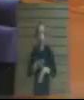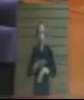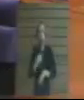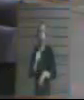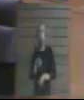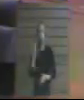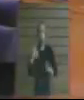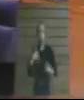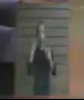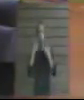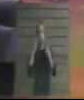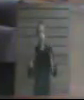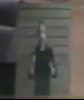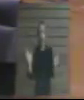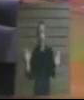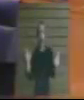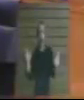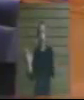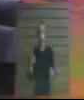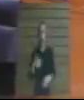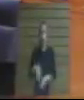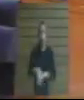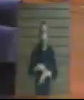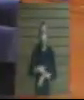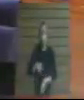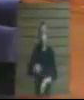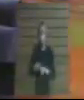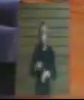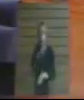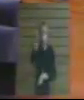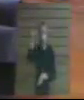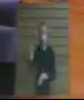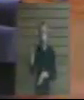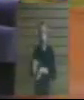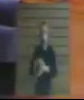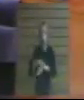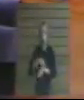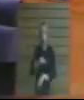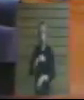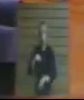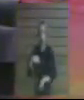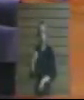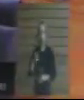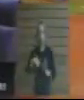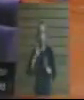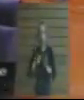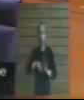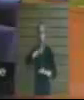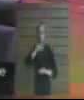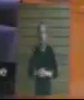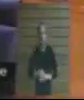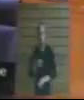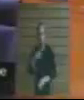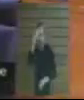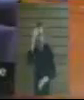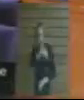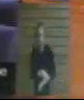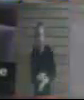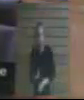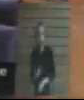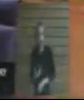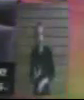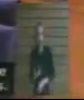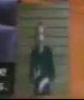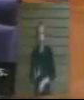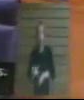este gobierno, como todos los gobiernos autonómicos, tiene que cumplir la ley. Y ustedes lo saben. Y ustedes lo saben. Y este gobierno le ha vendido, me da